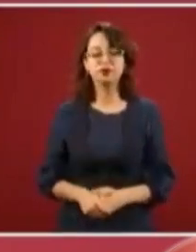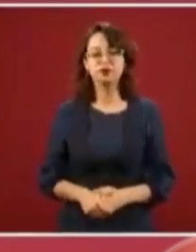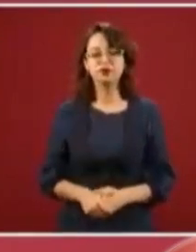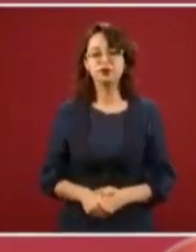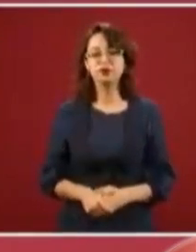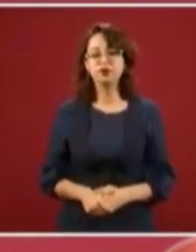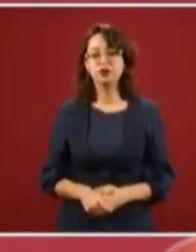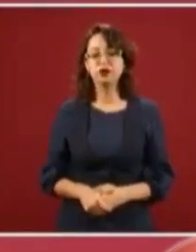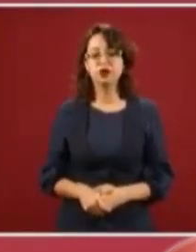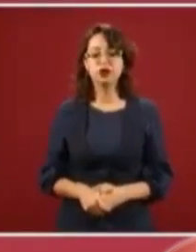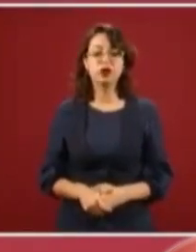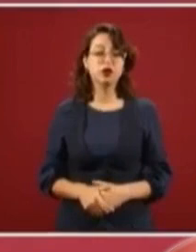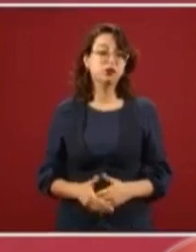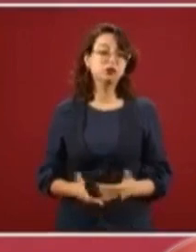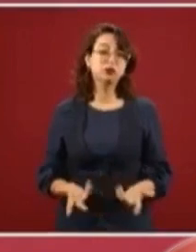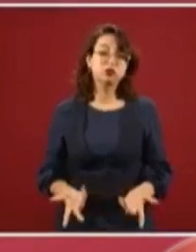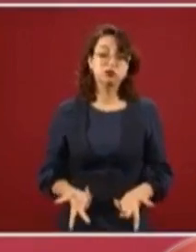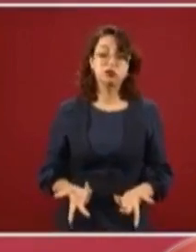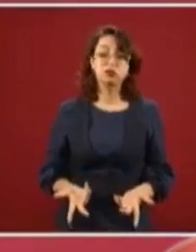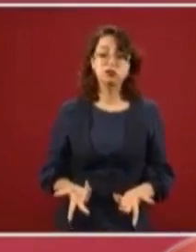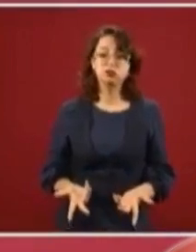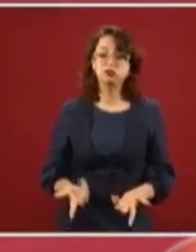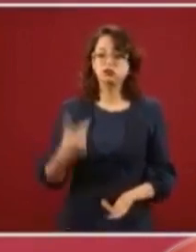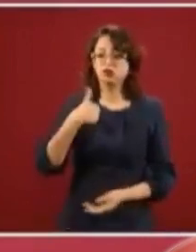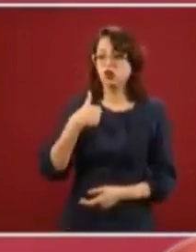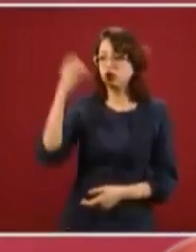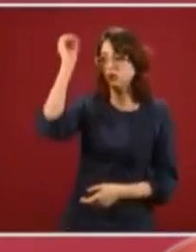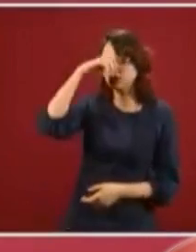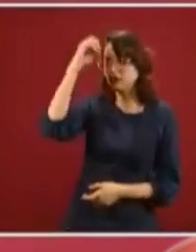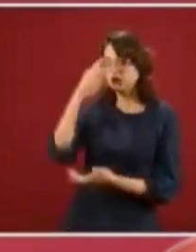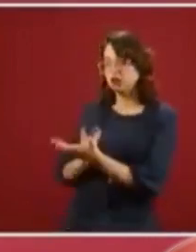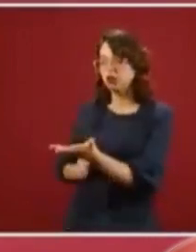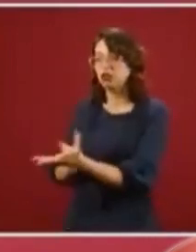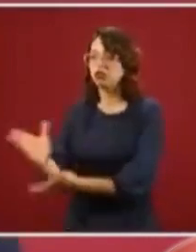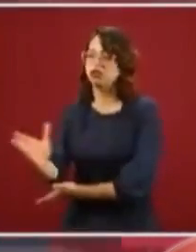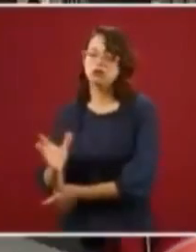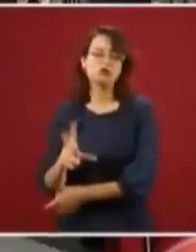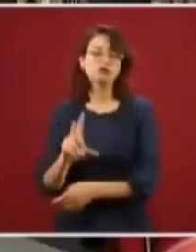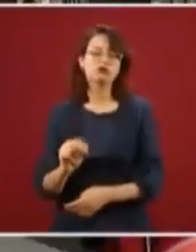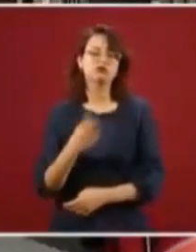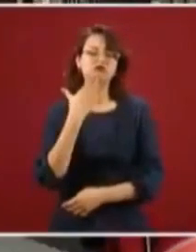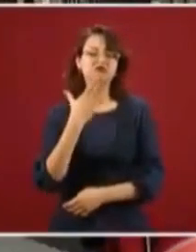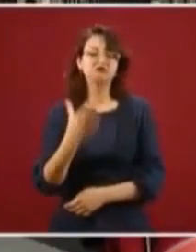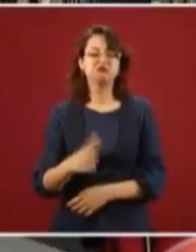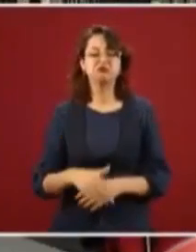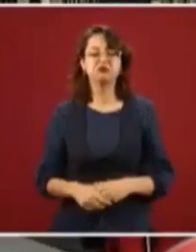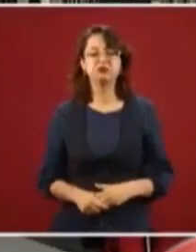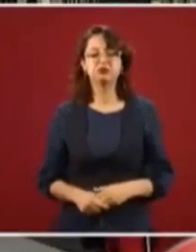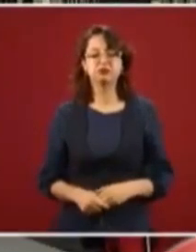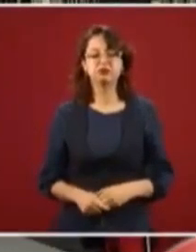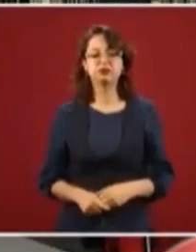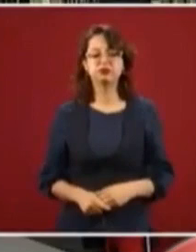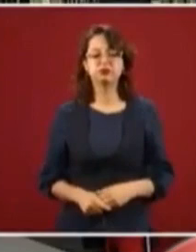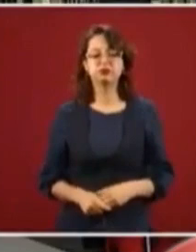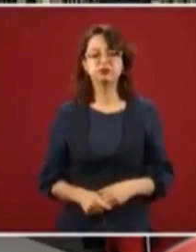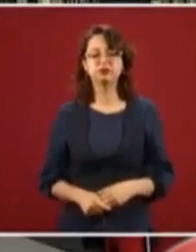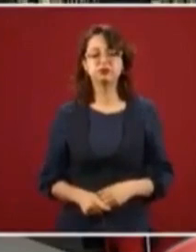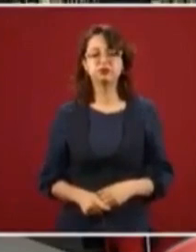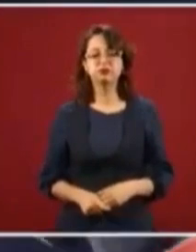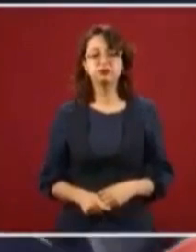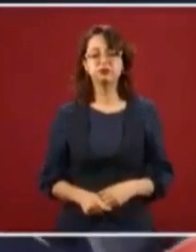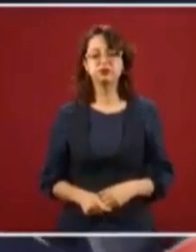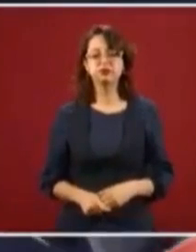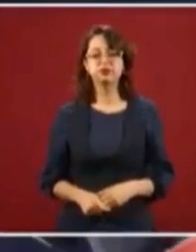sea correcto el que yo cuestione eso, ¿no? Qué bien